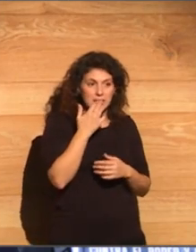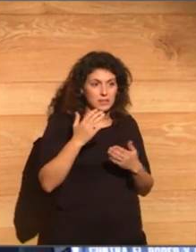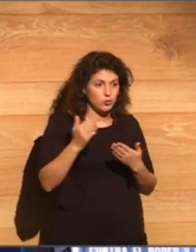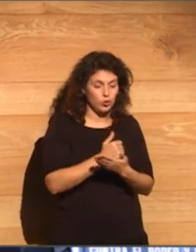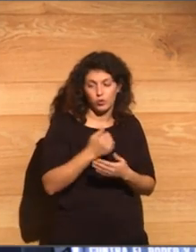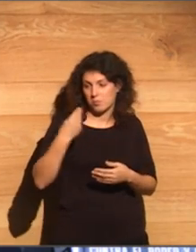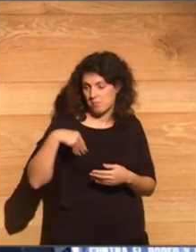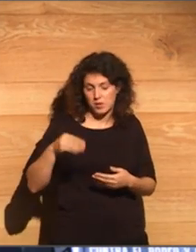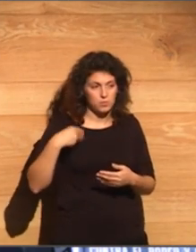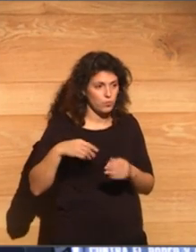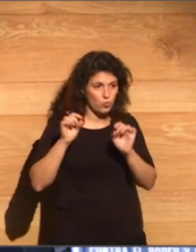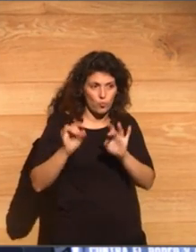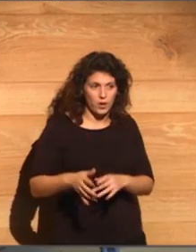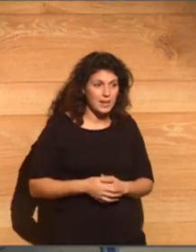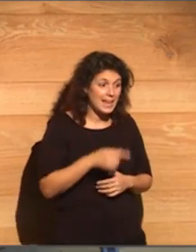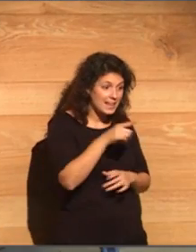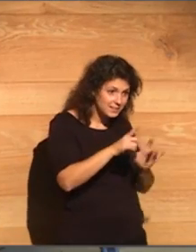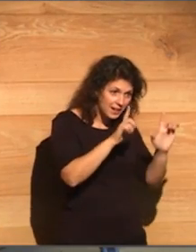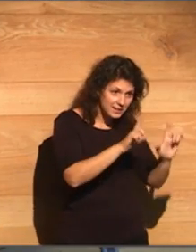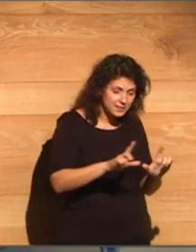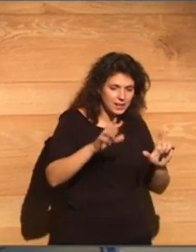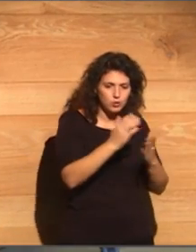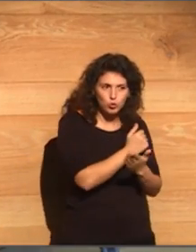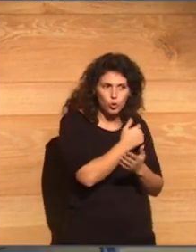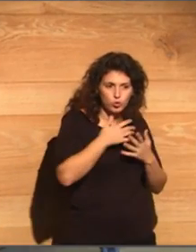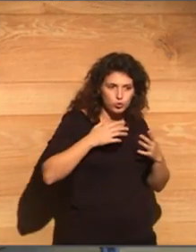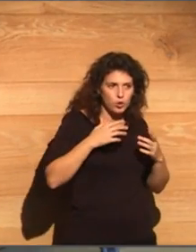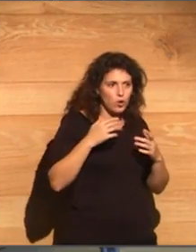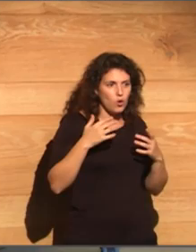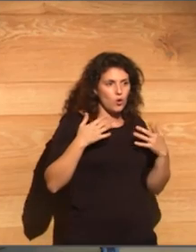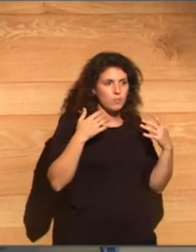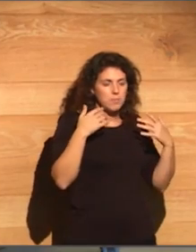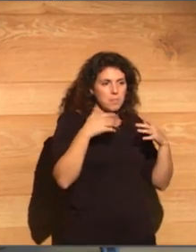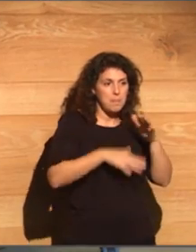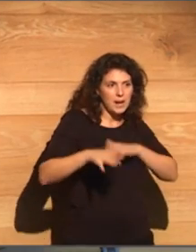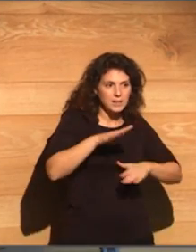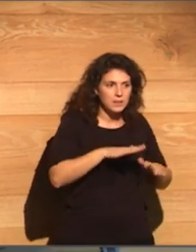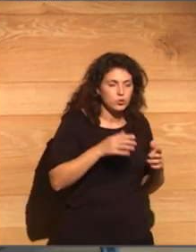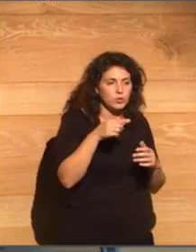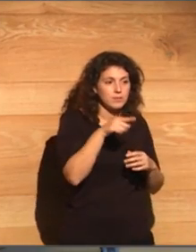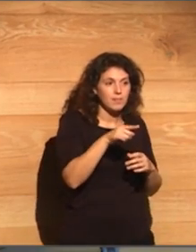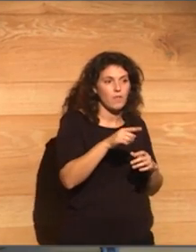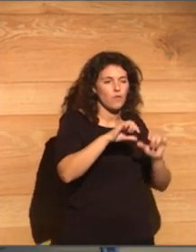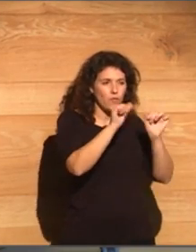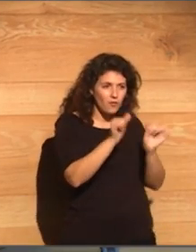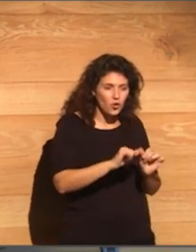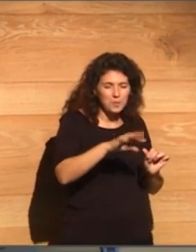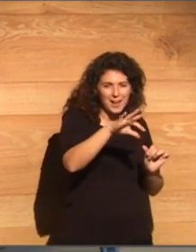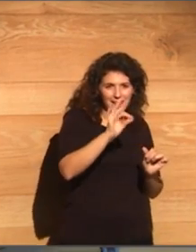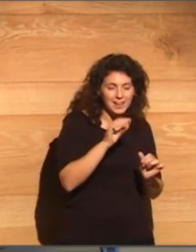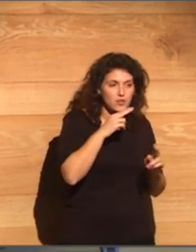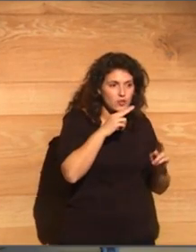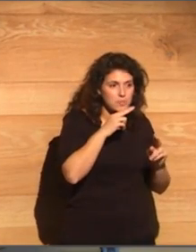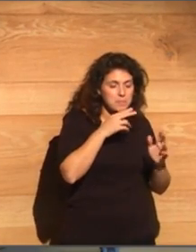misma mierda. Pero es maravilloso en esa escena, precisamente, cuando se están bañando todos, la manera que tiene Berlanga de elegir cómo se dice